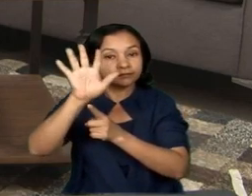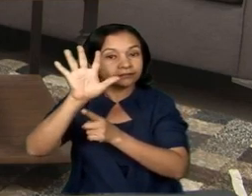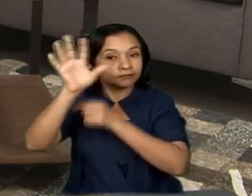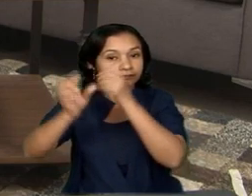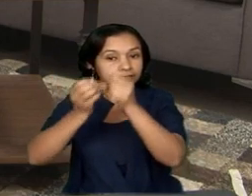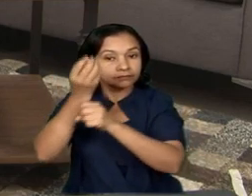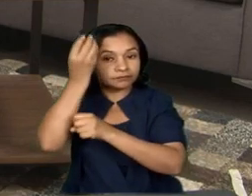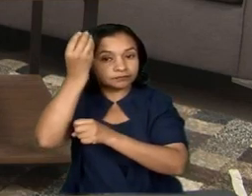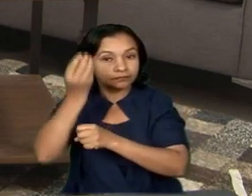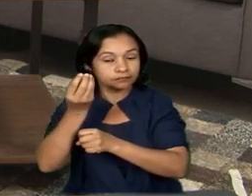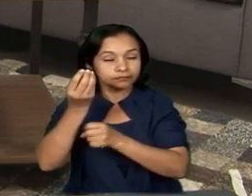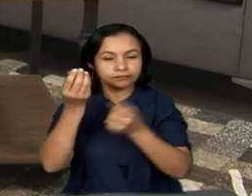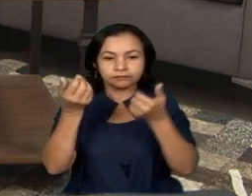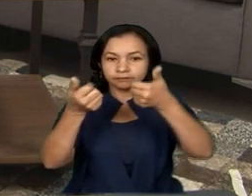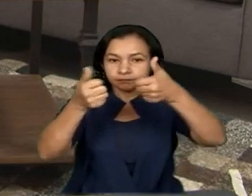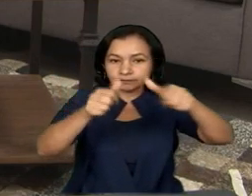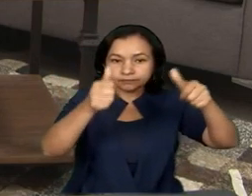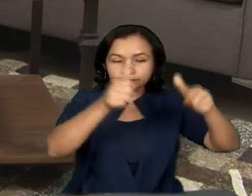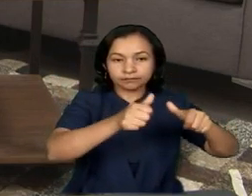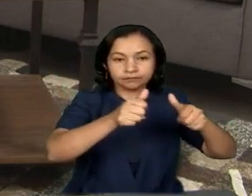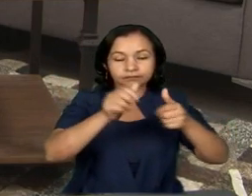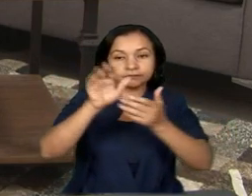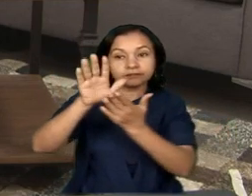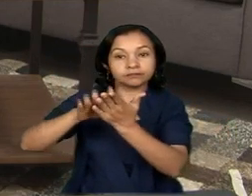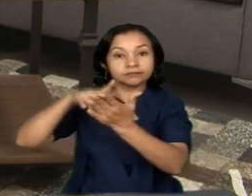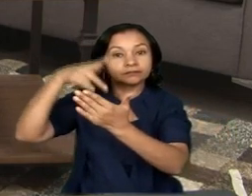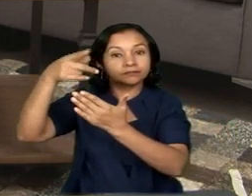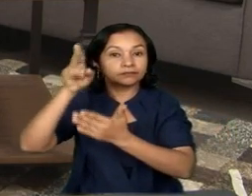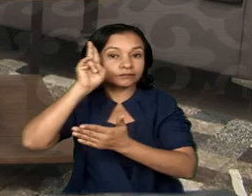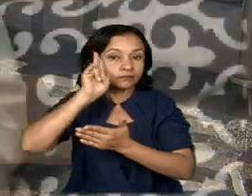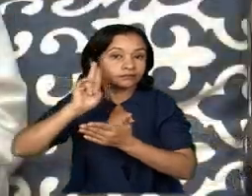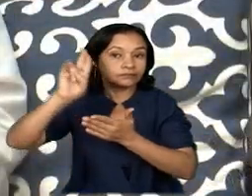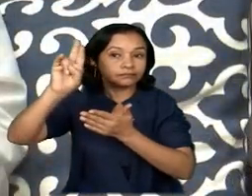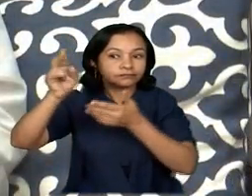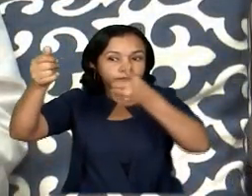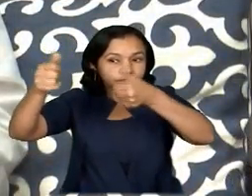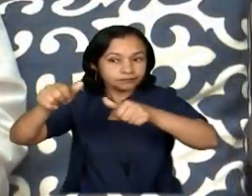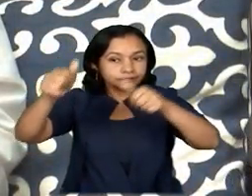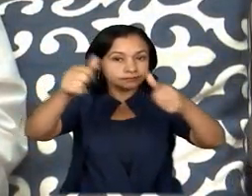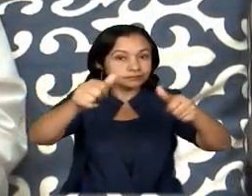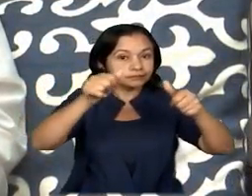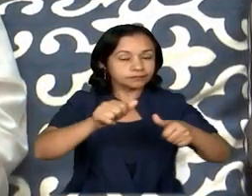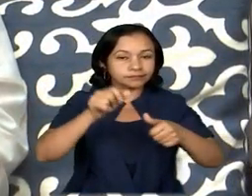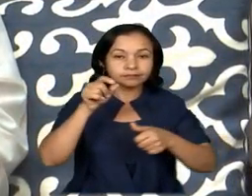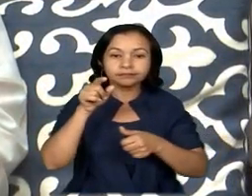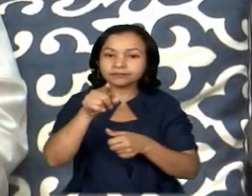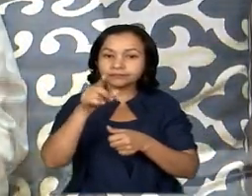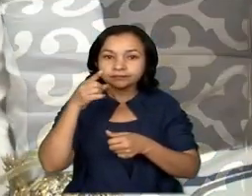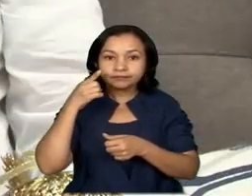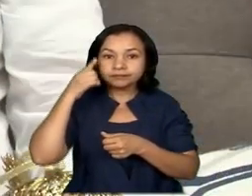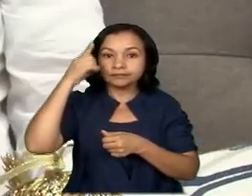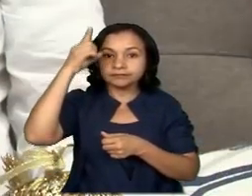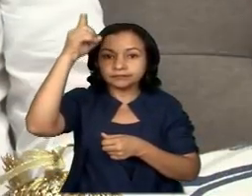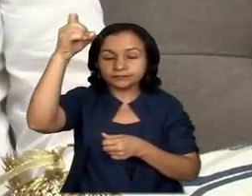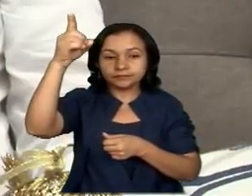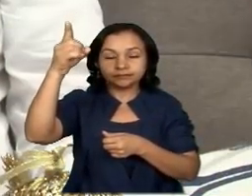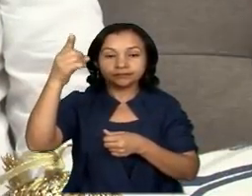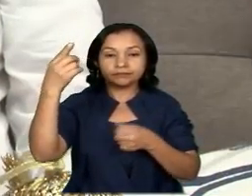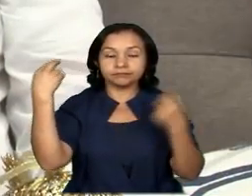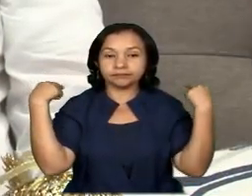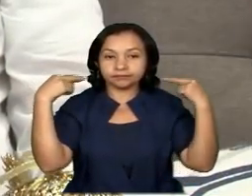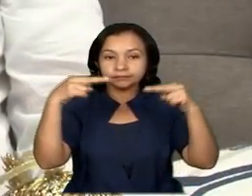coordinación, su coherencia con las currículas universitarias. O sea, si vos estás avanzando en la formación de los